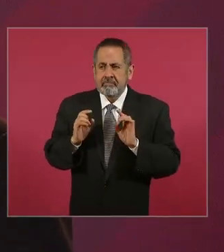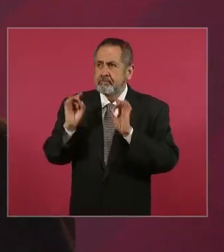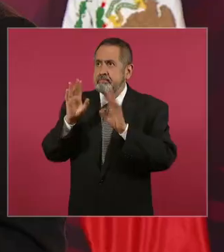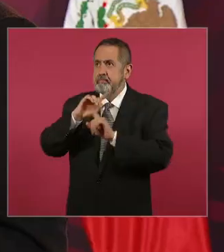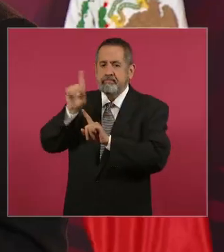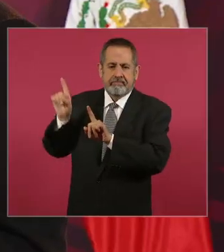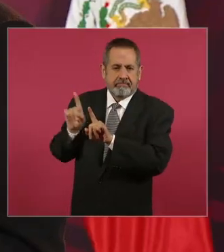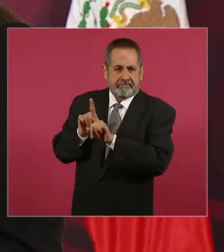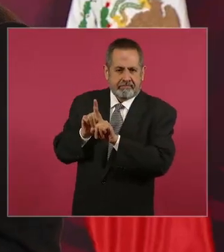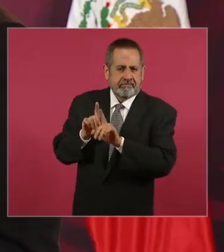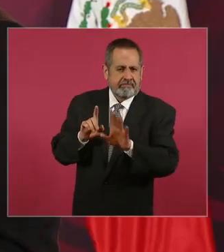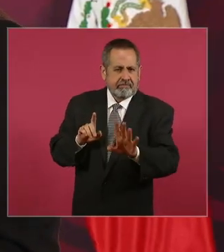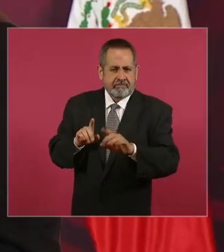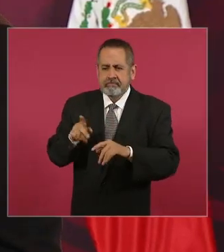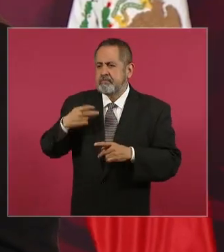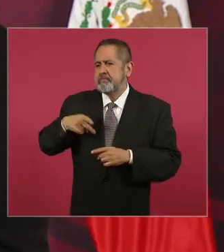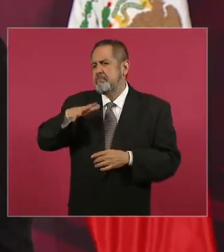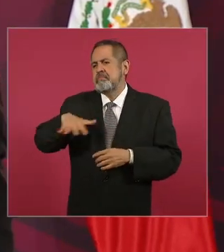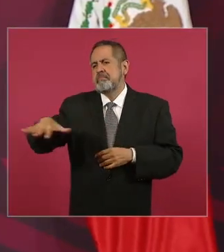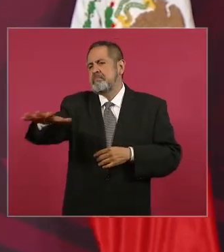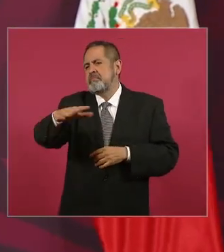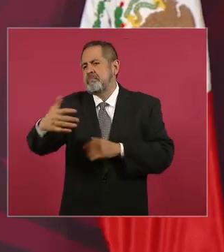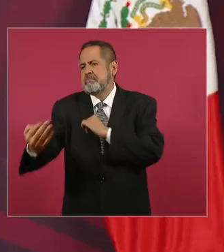es el pueblo,